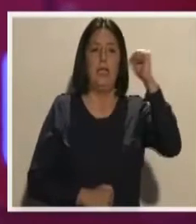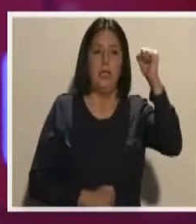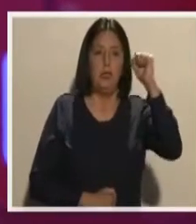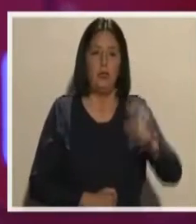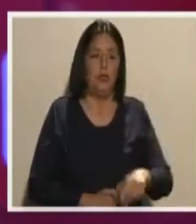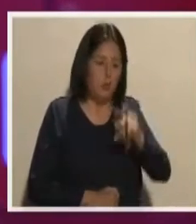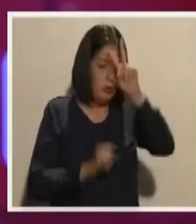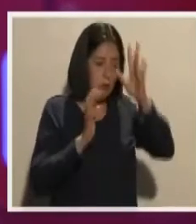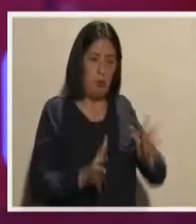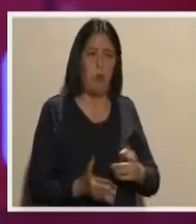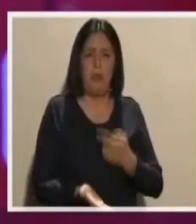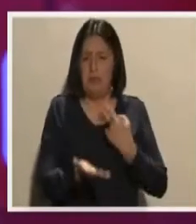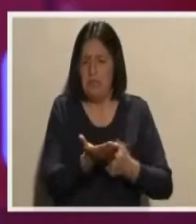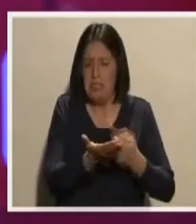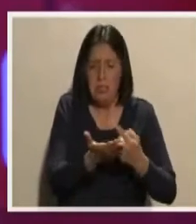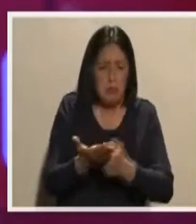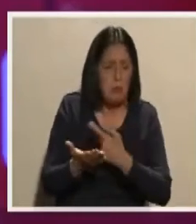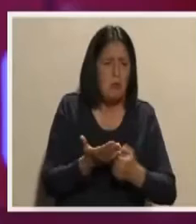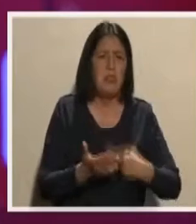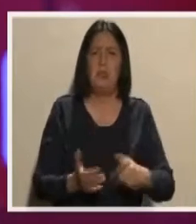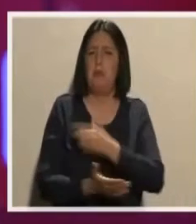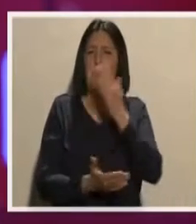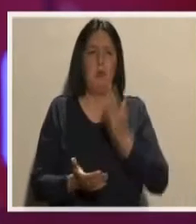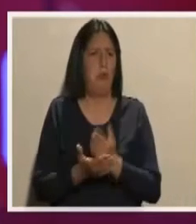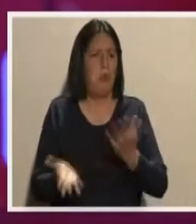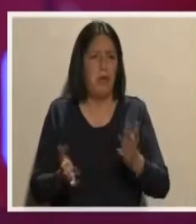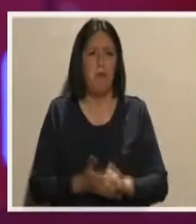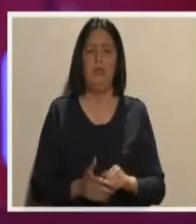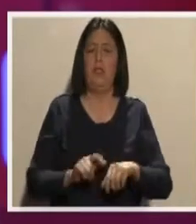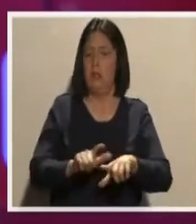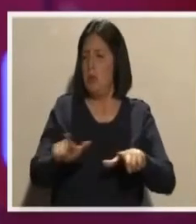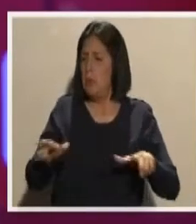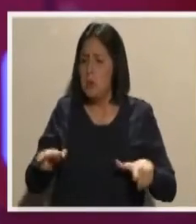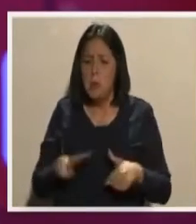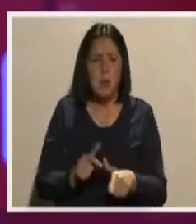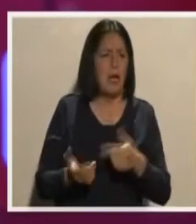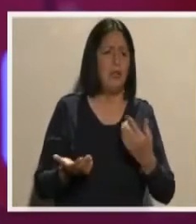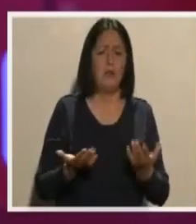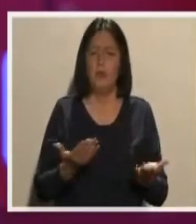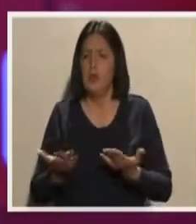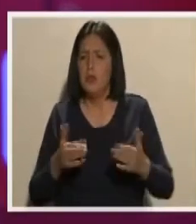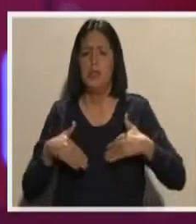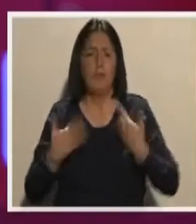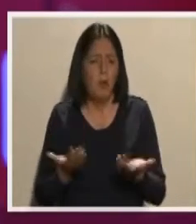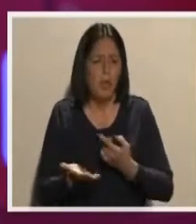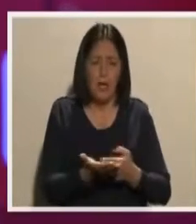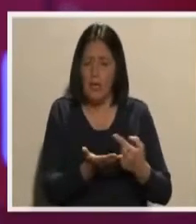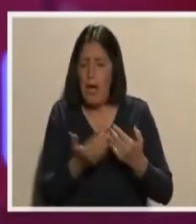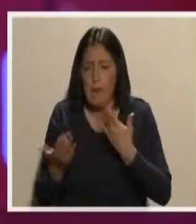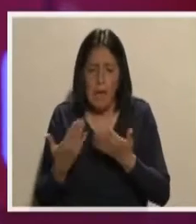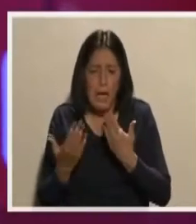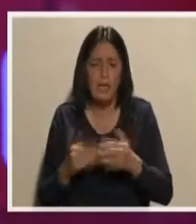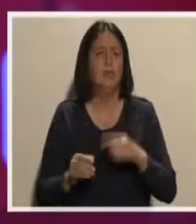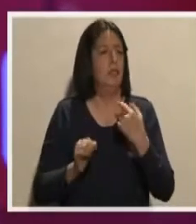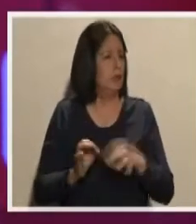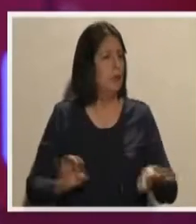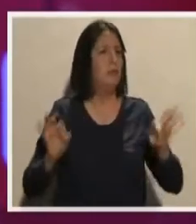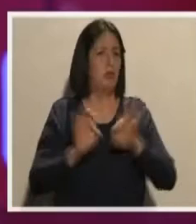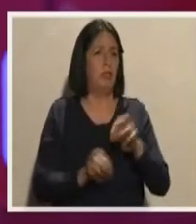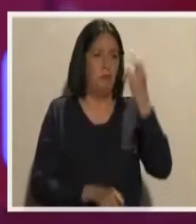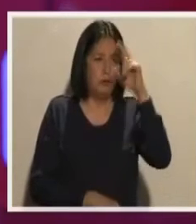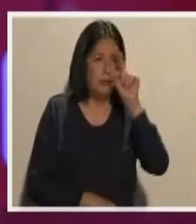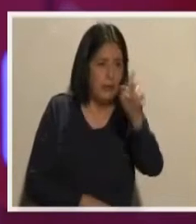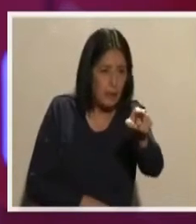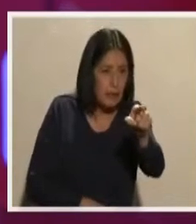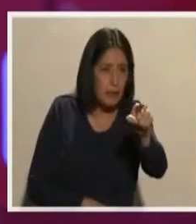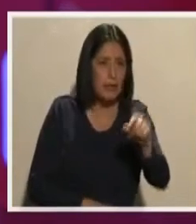de discutir sus problemas en un ambiente de diálogo es fundamental. Por eso yo te hablo a ti,